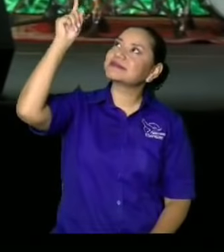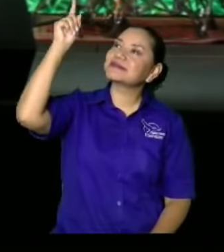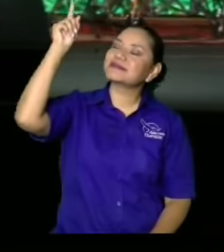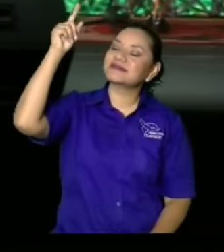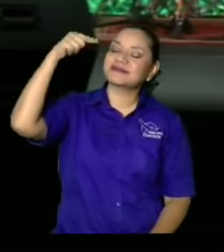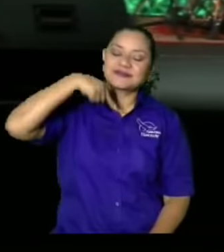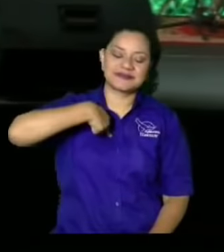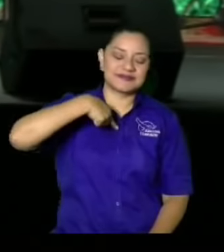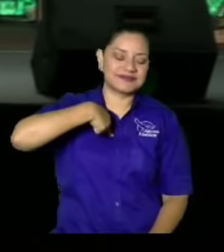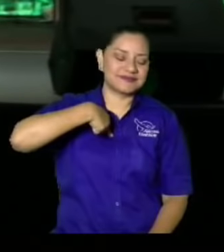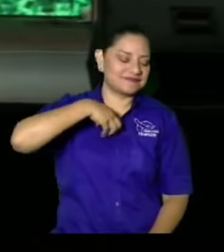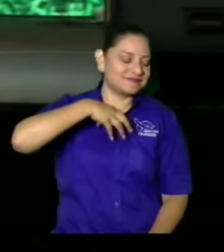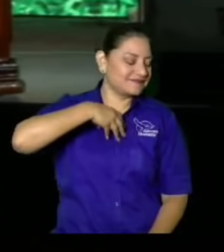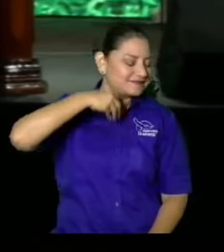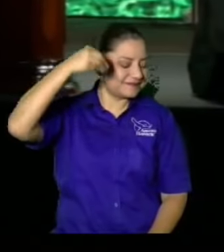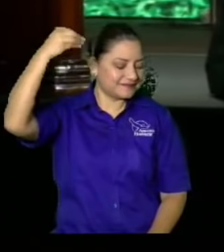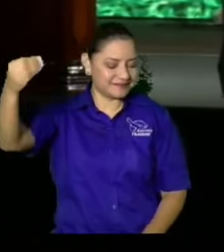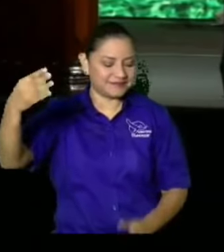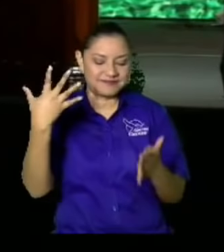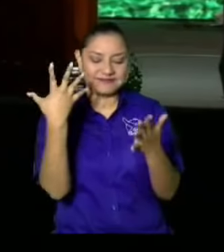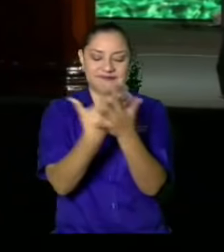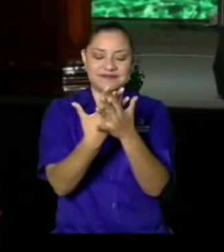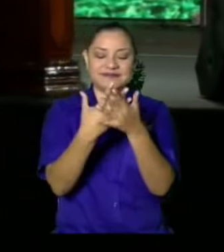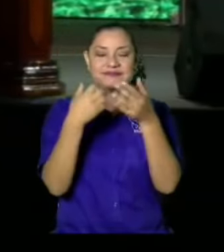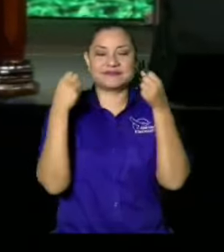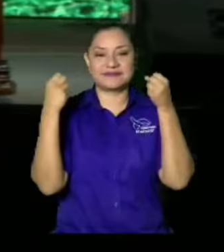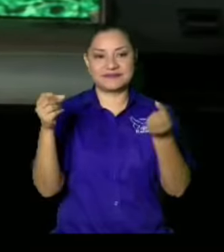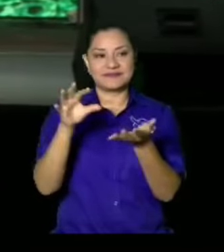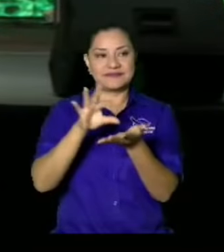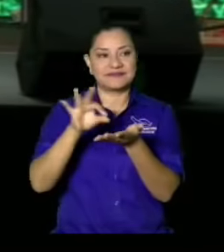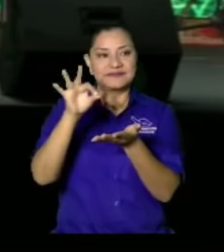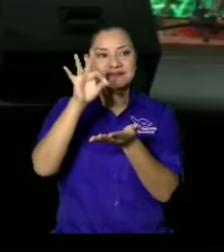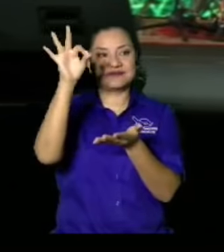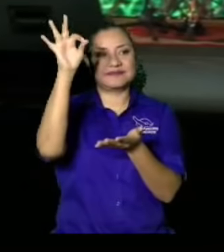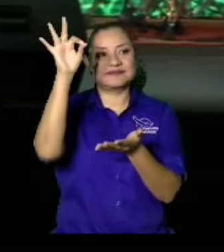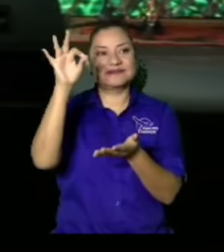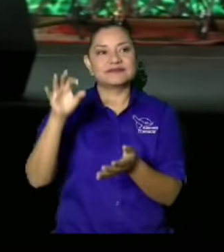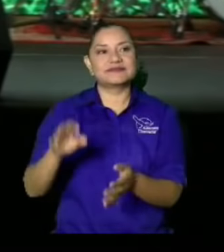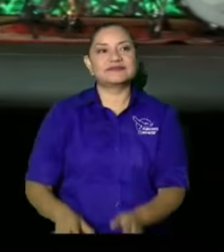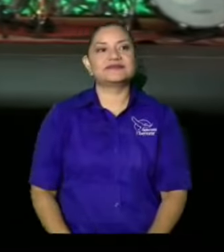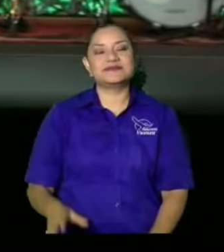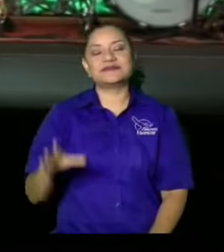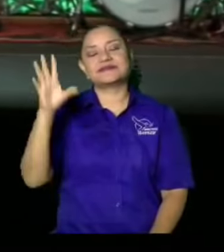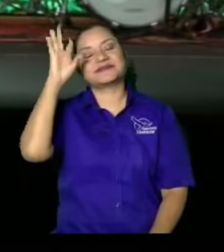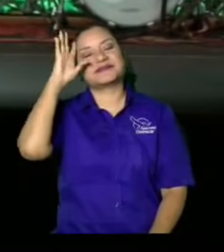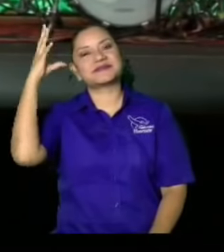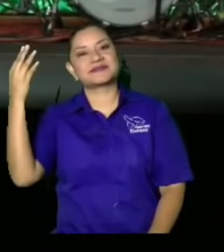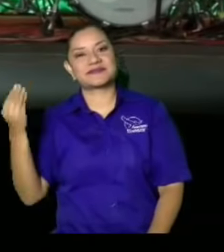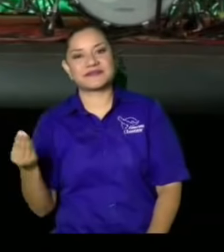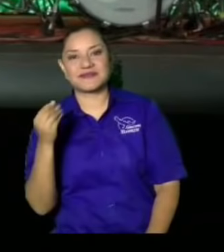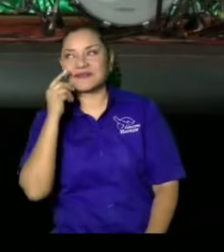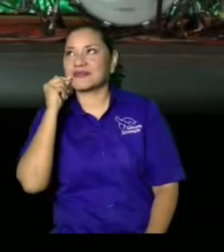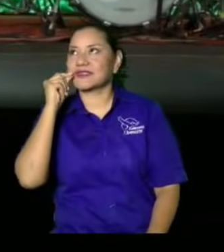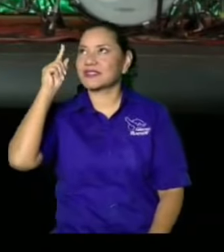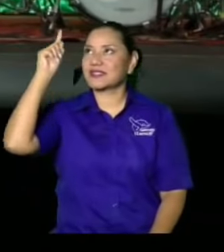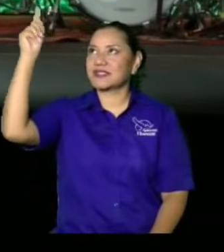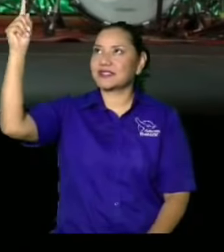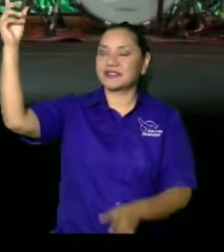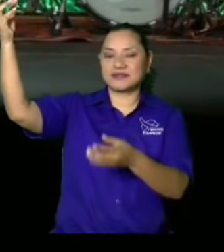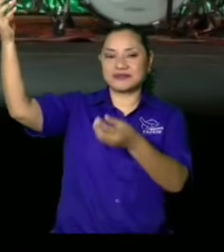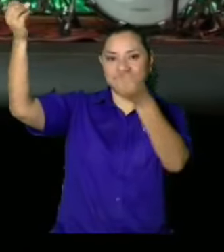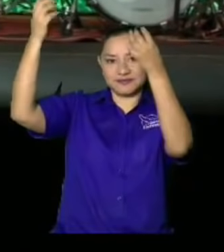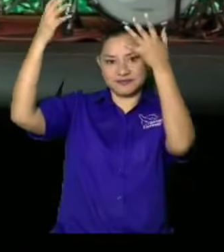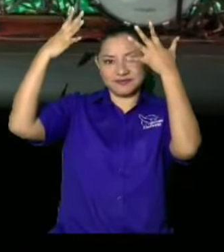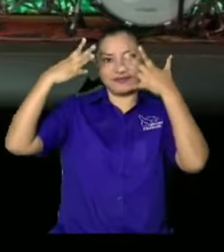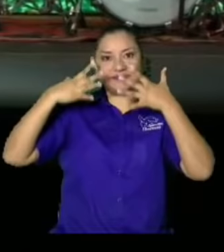fuera hoy de las cárceles espirituales. Porque el Señor dijo: el Espíritu de Dios está sobre mí, por cuanto me ha enviado a sanar